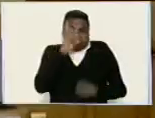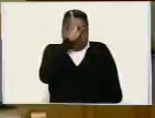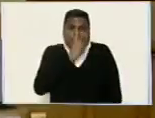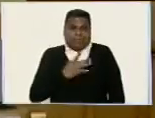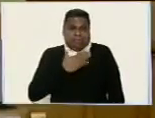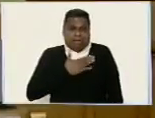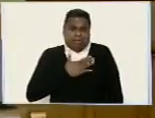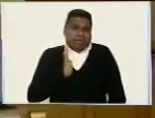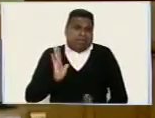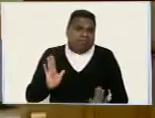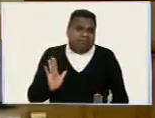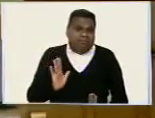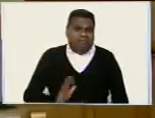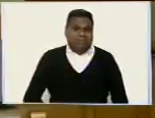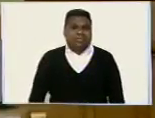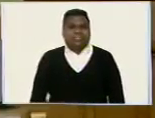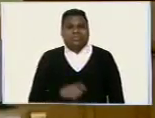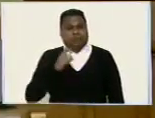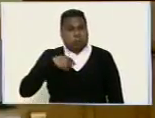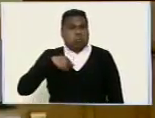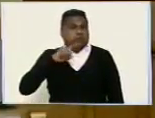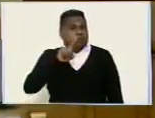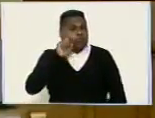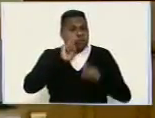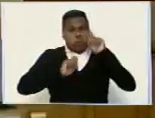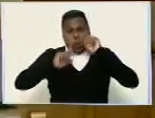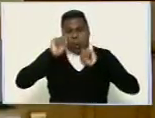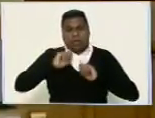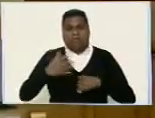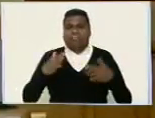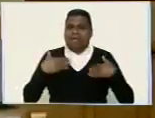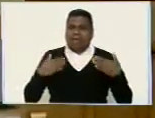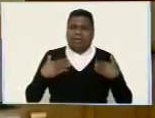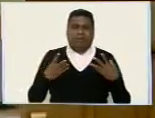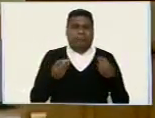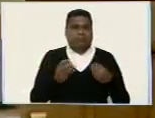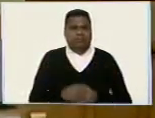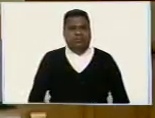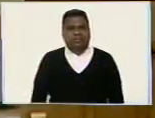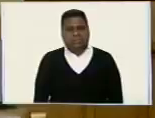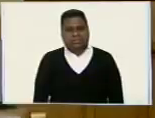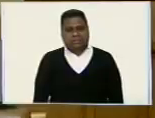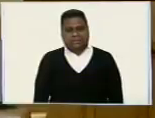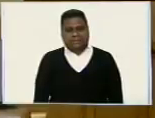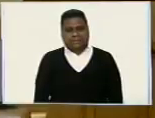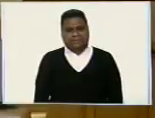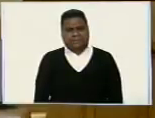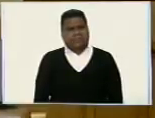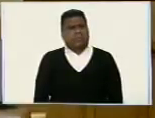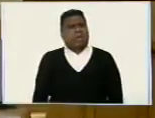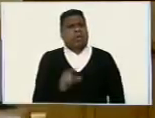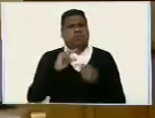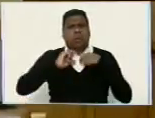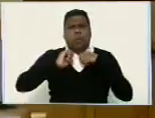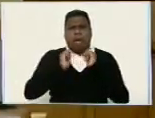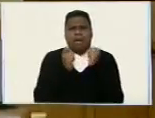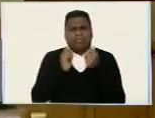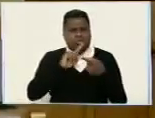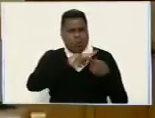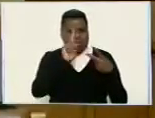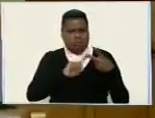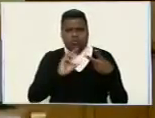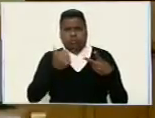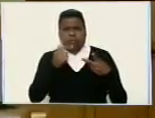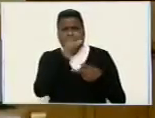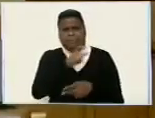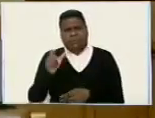llanto. Y me alegró mucho ver a gente como Anselmi, William Lara, Aristóbulo, mucho. Pero la alegría